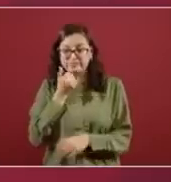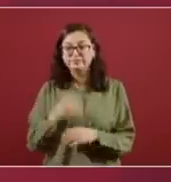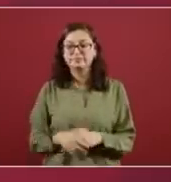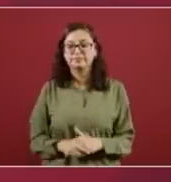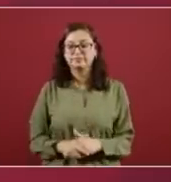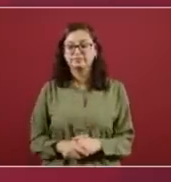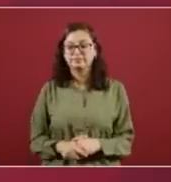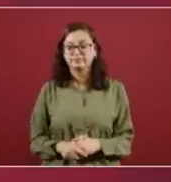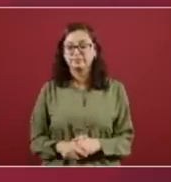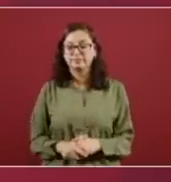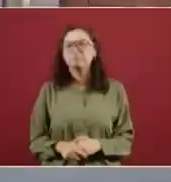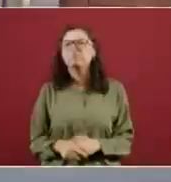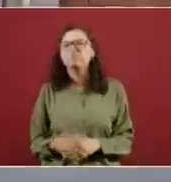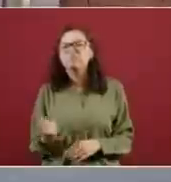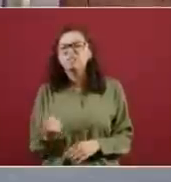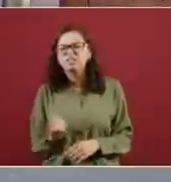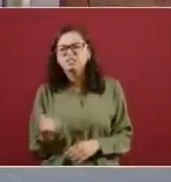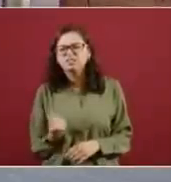mantén